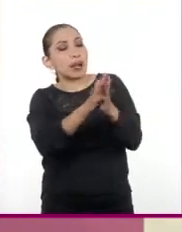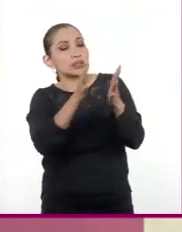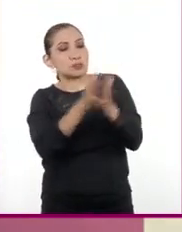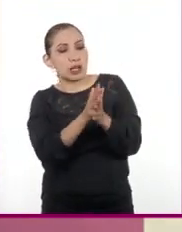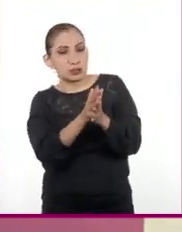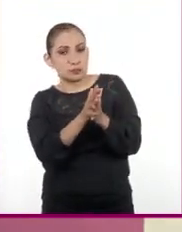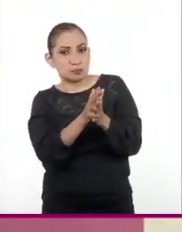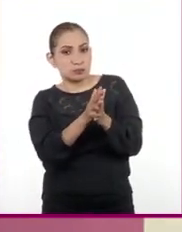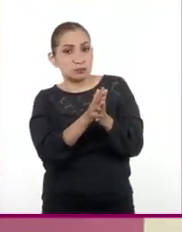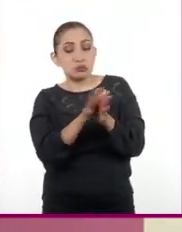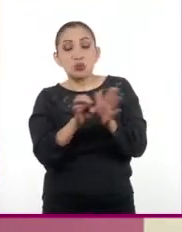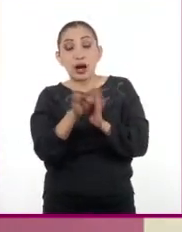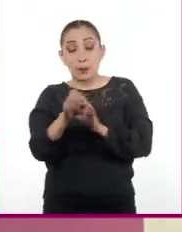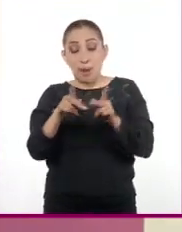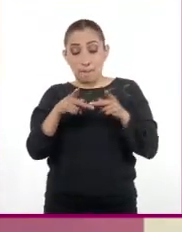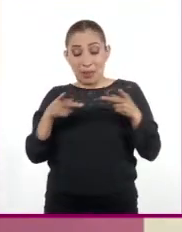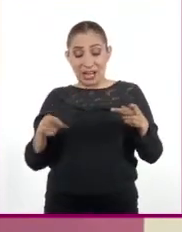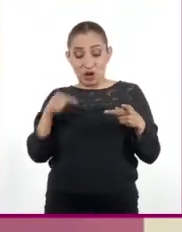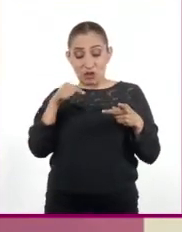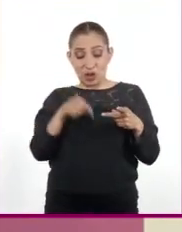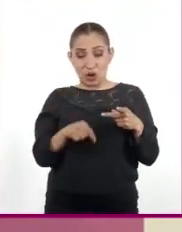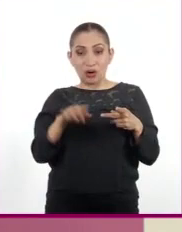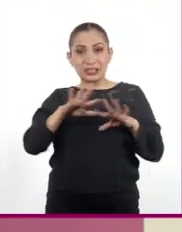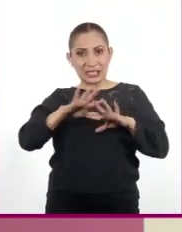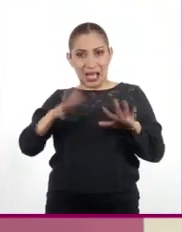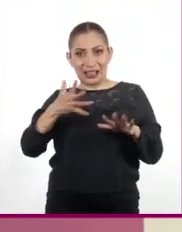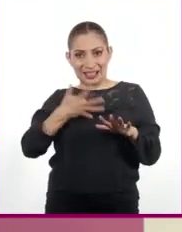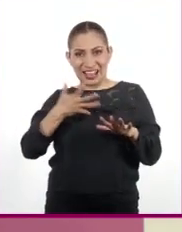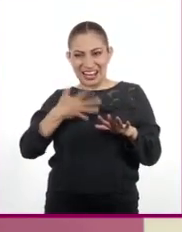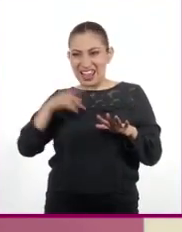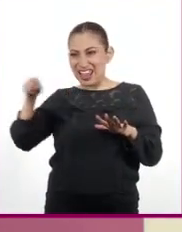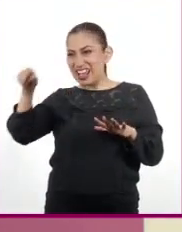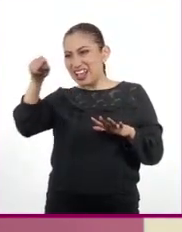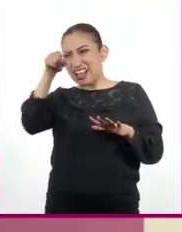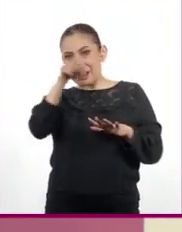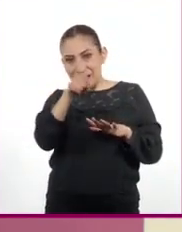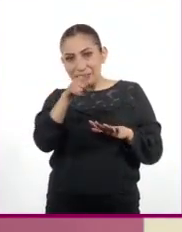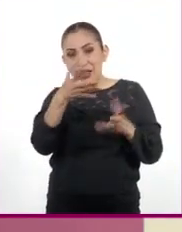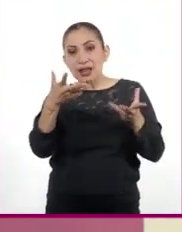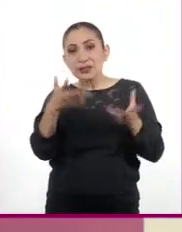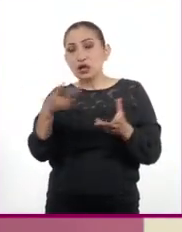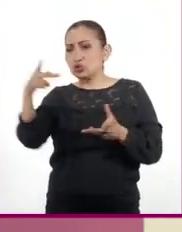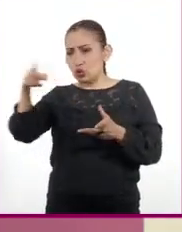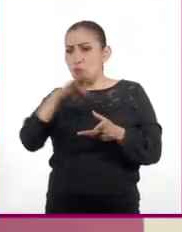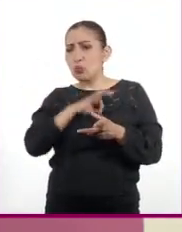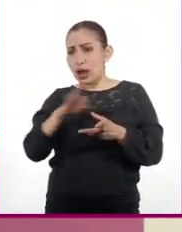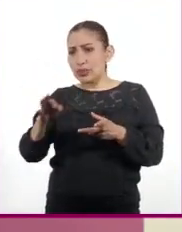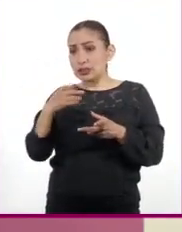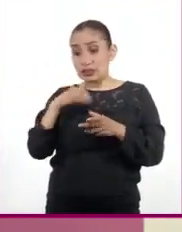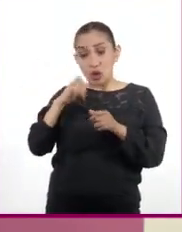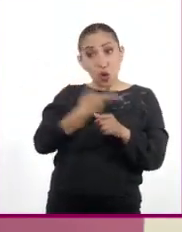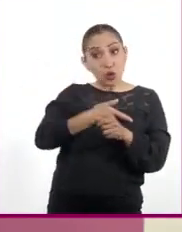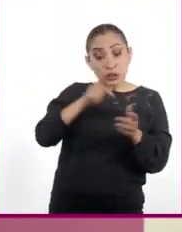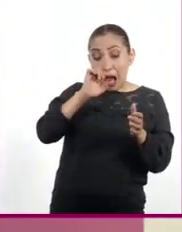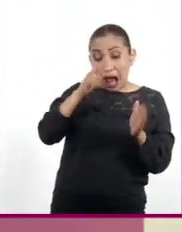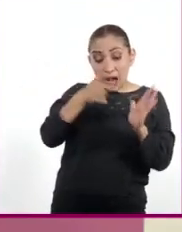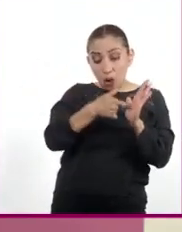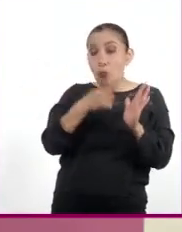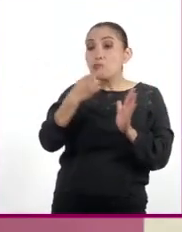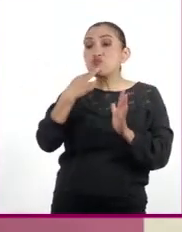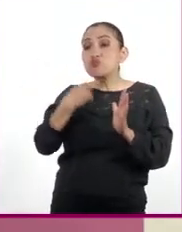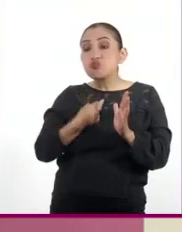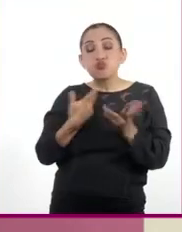ejemplo, estos periódicos que han abierto ya una posibilidad de ejercer el derecho de réplica, por ejemplo, permiten